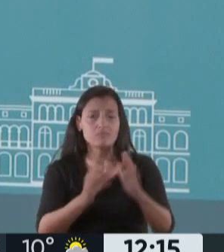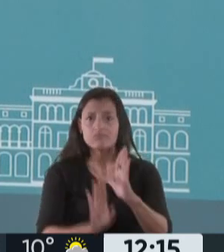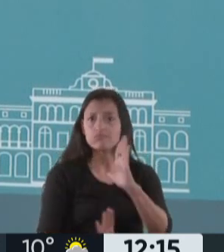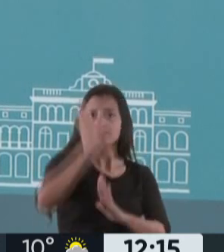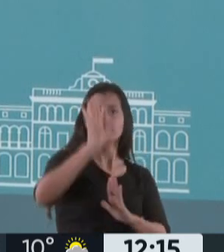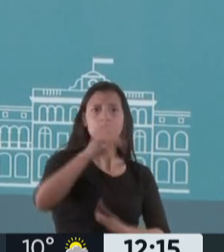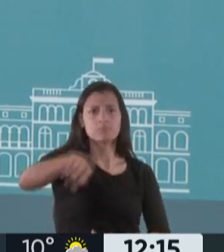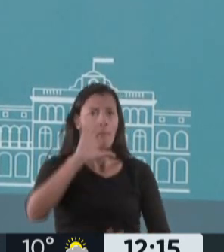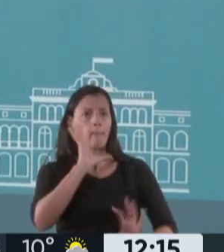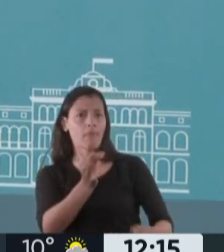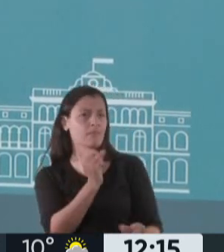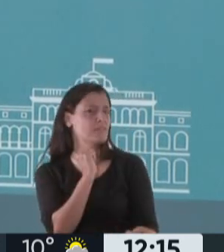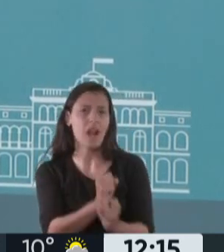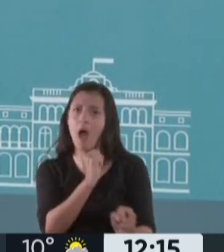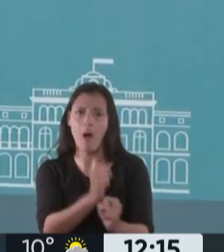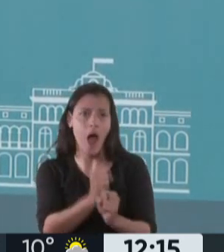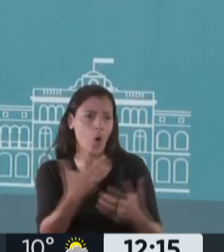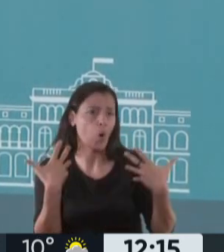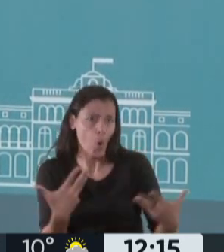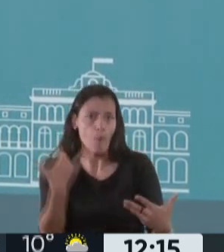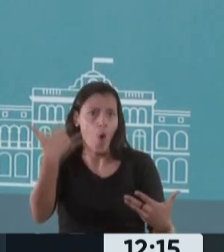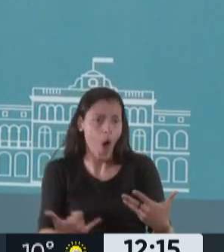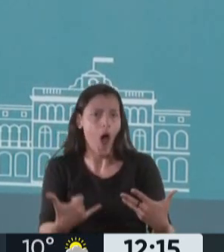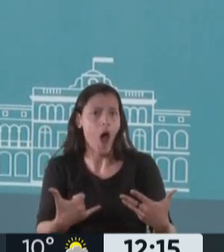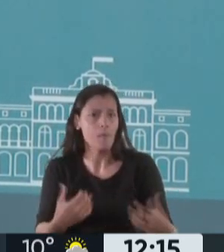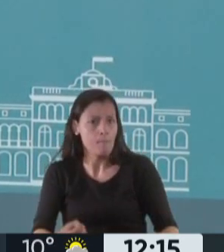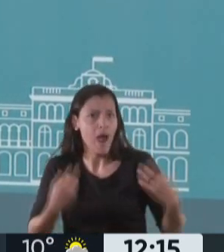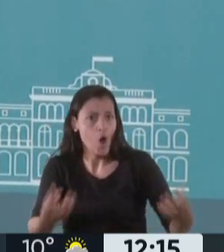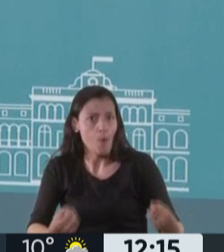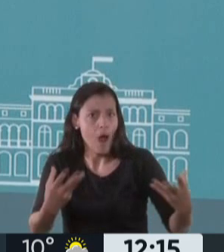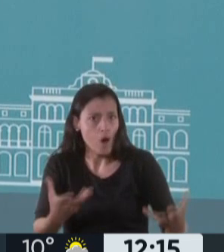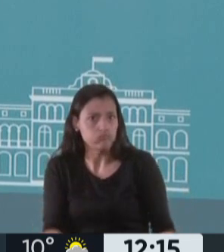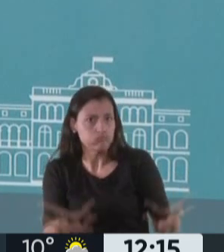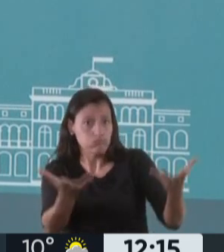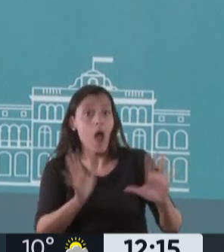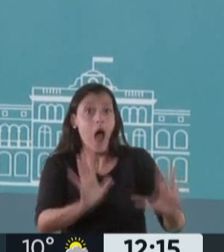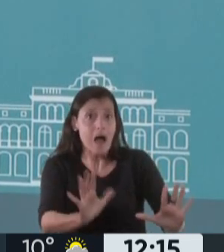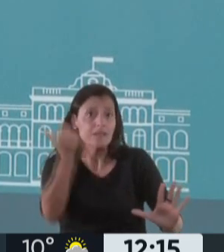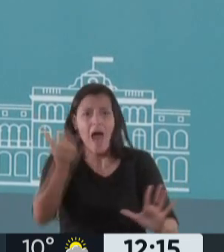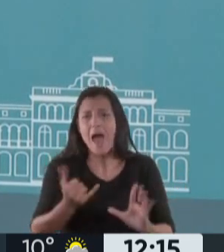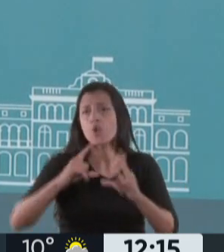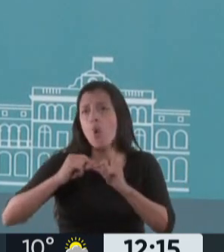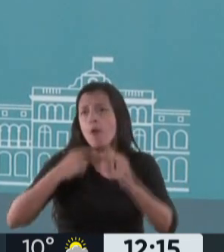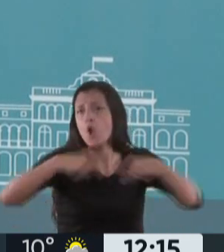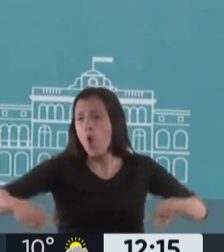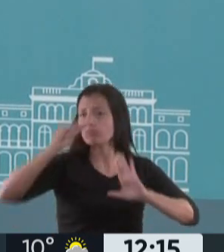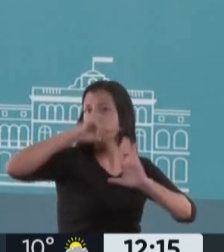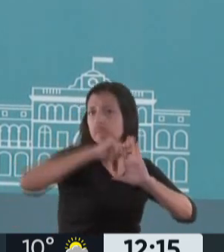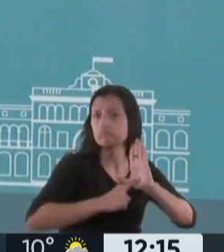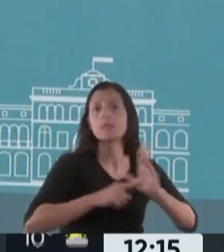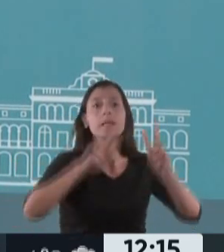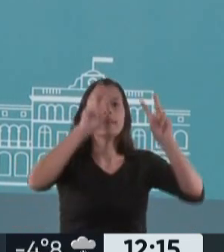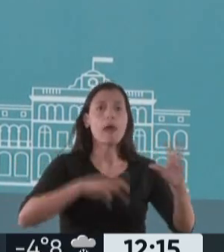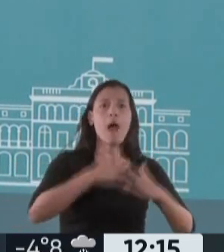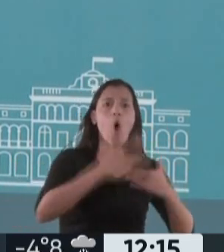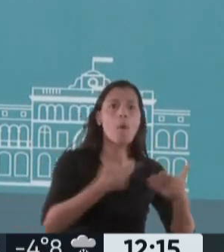manera el trabajo se viene consolidando, y así un sinnúmero de acciones, tanto de la obra